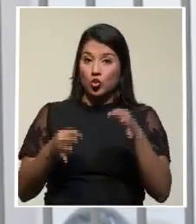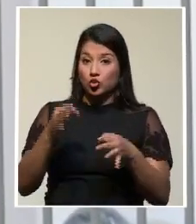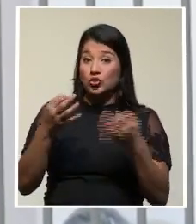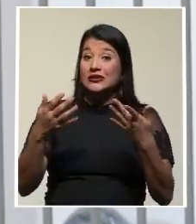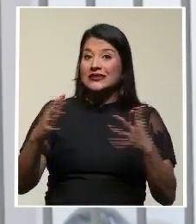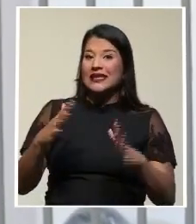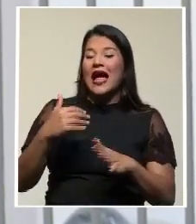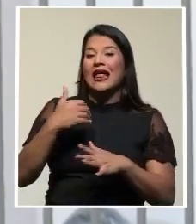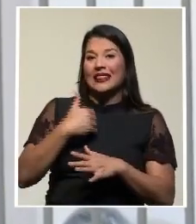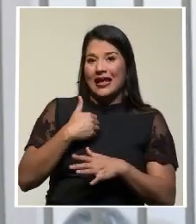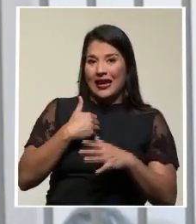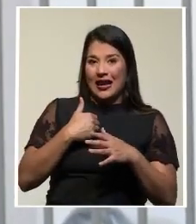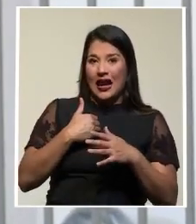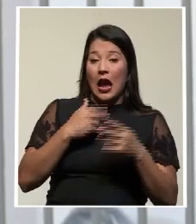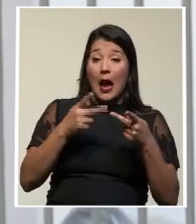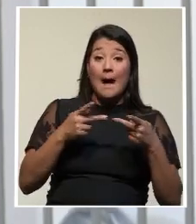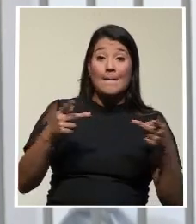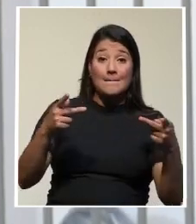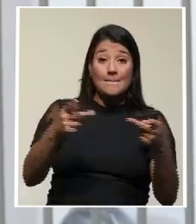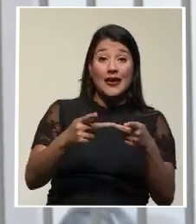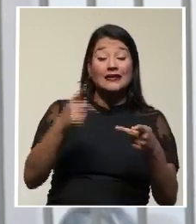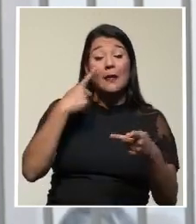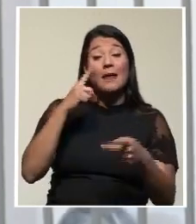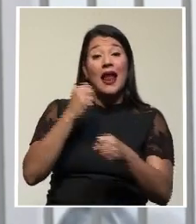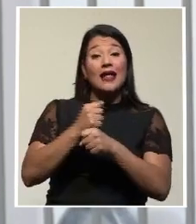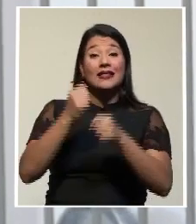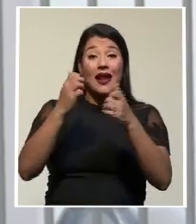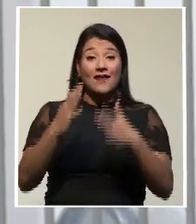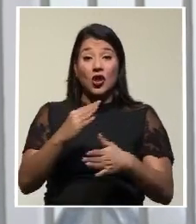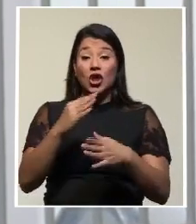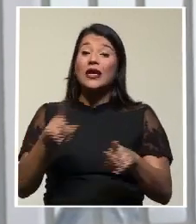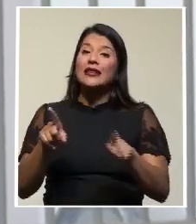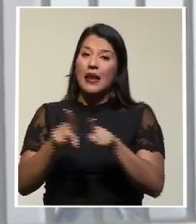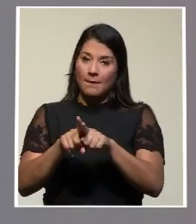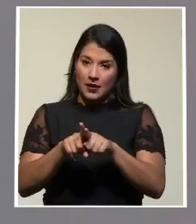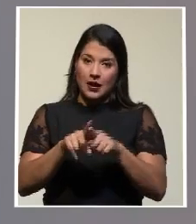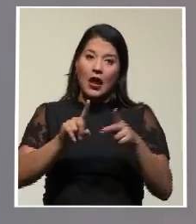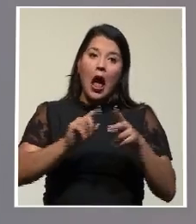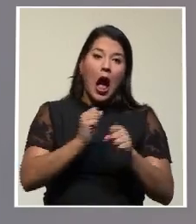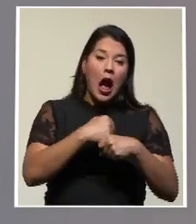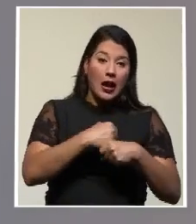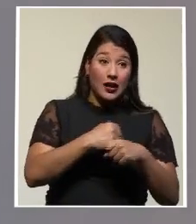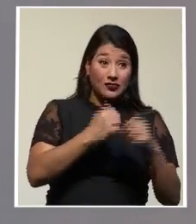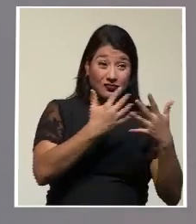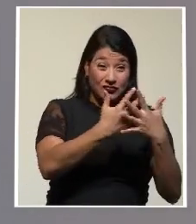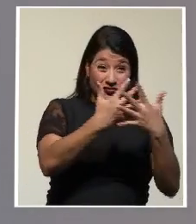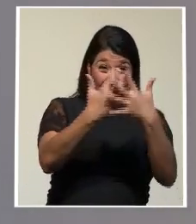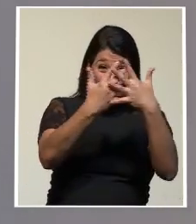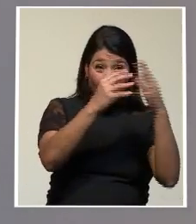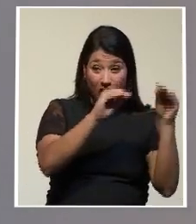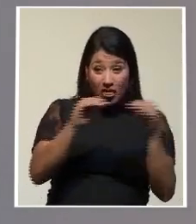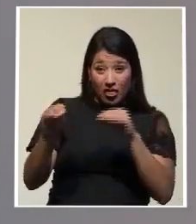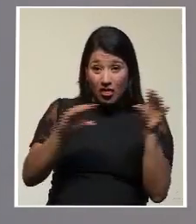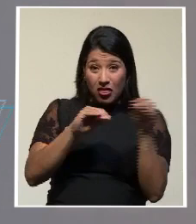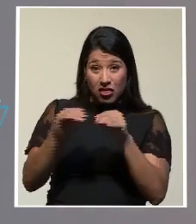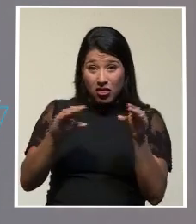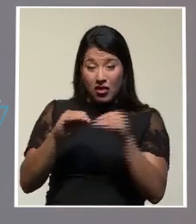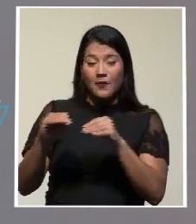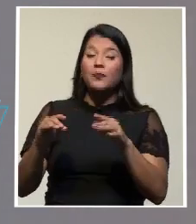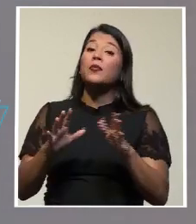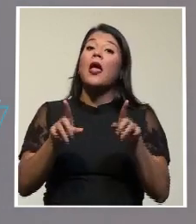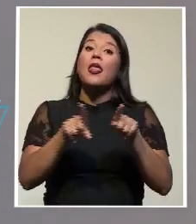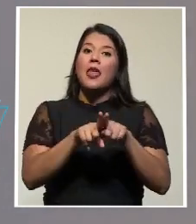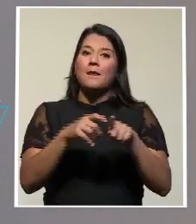obtenga las plazas de los funcionarios y también se haga el traslado de los privados de libertad. Además, tiene otra área de contención de personas